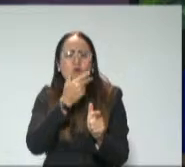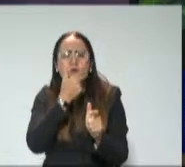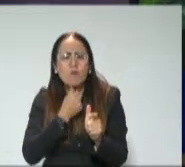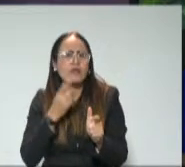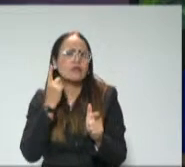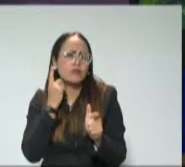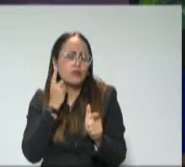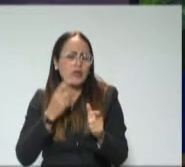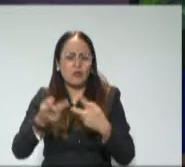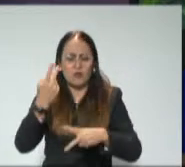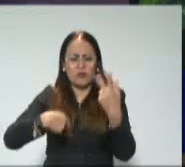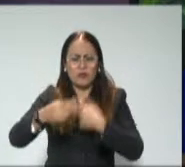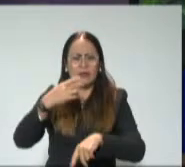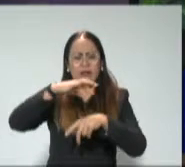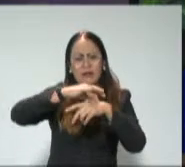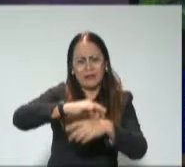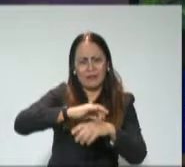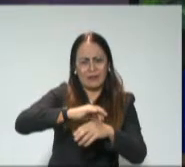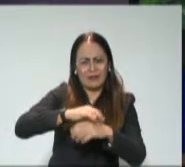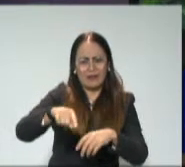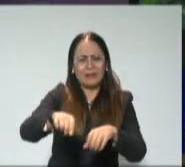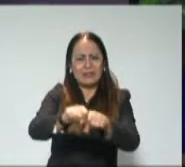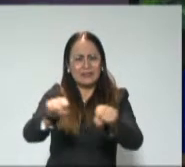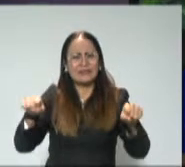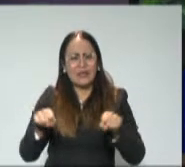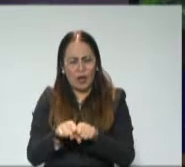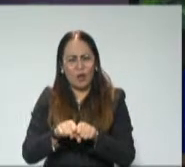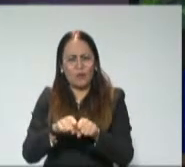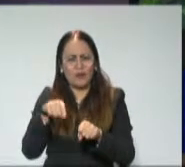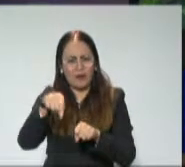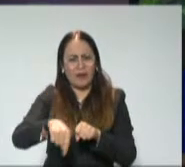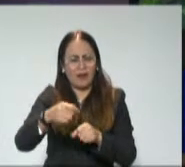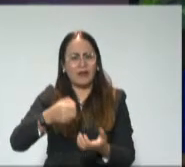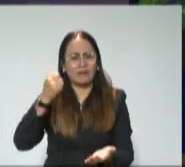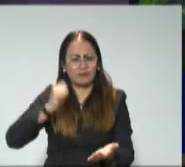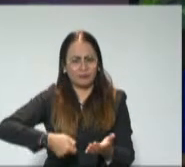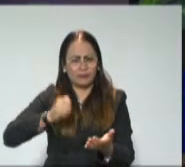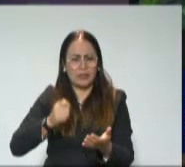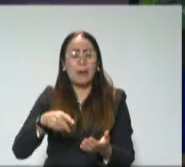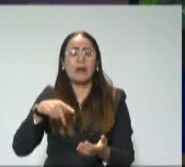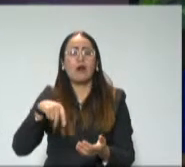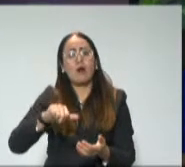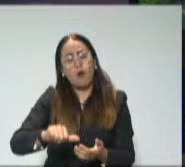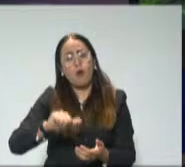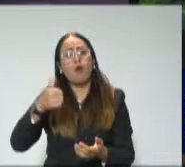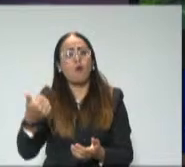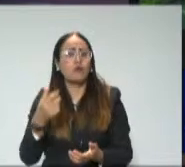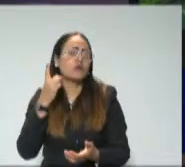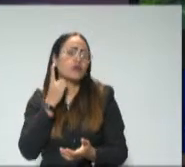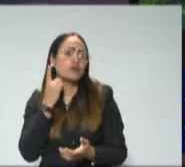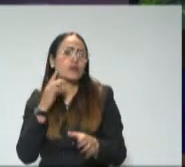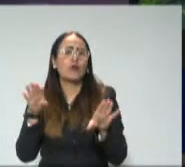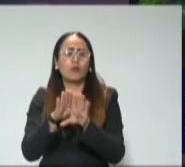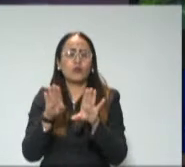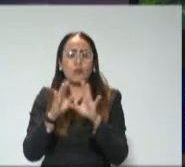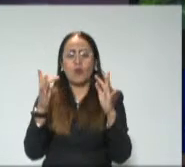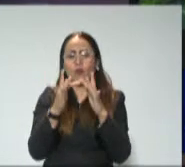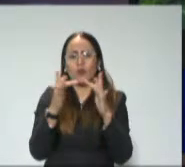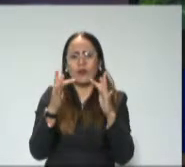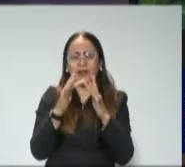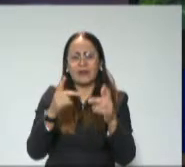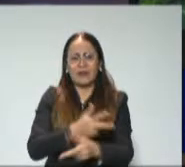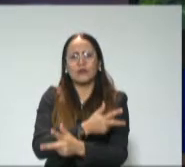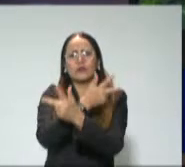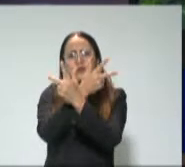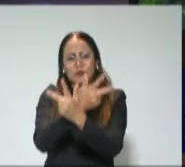físicamente presente en el salón de sesiones en tanto que los demás se conectan a través de una